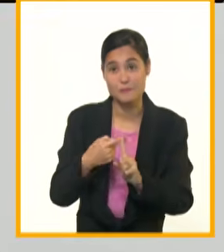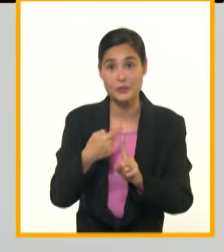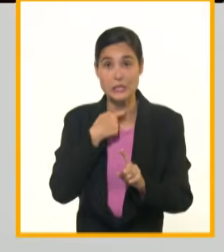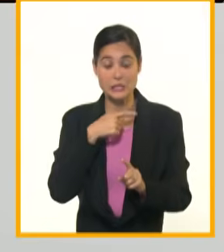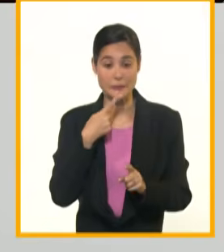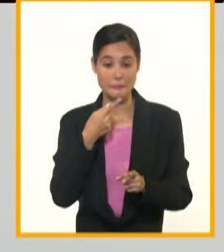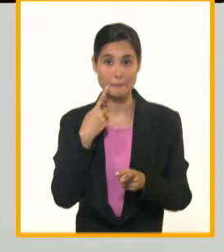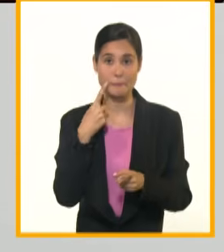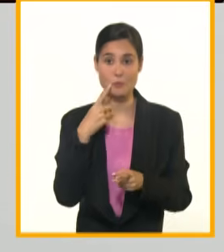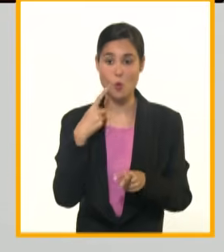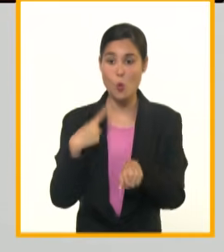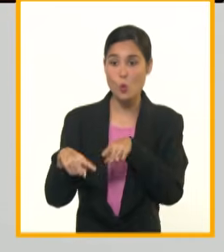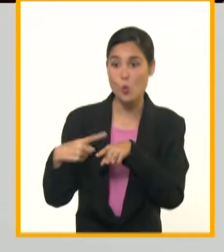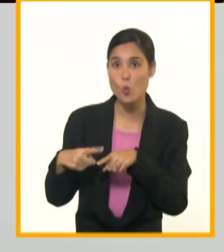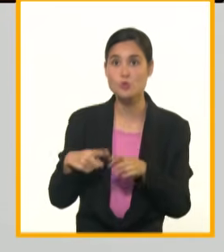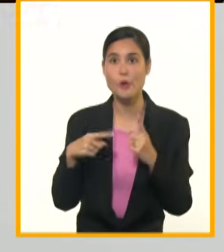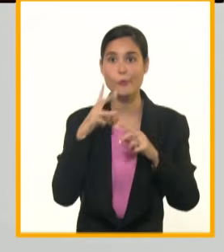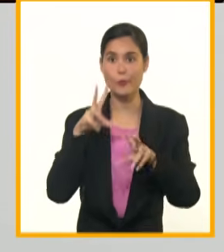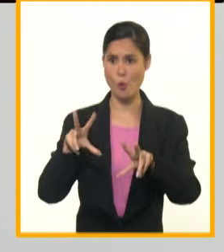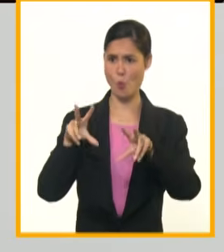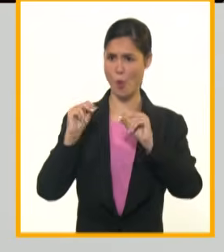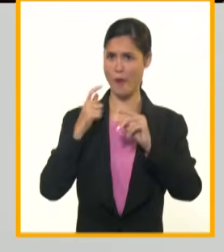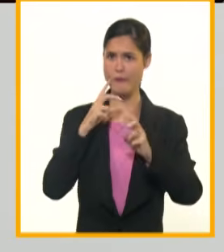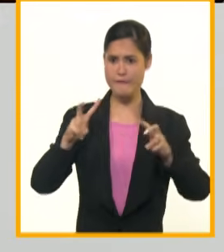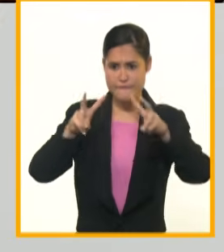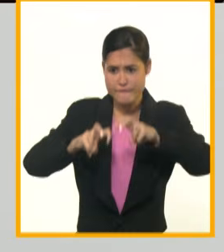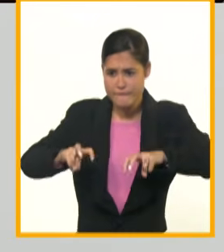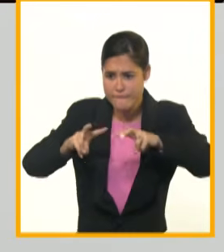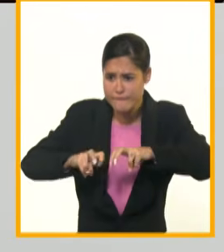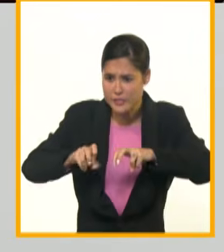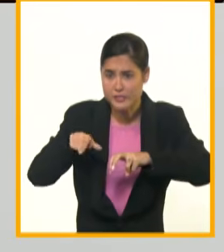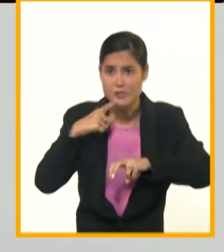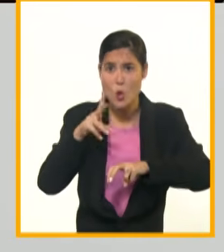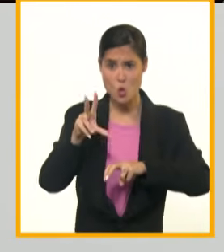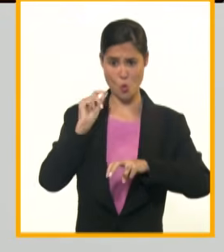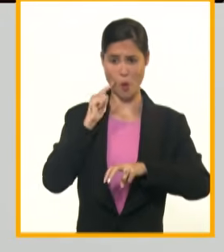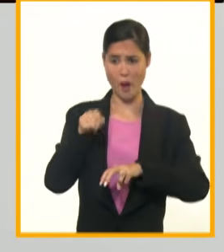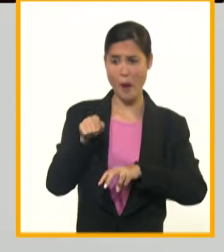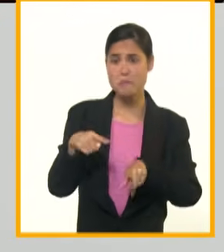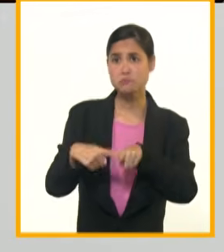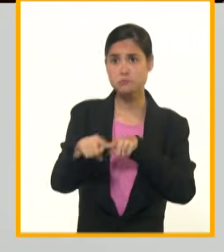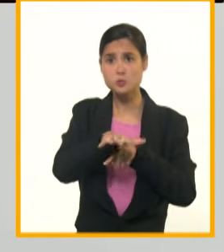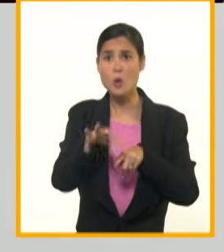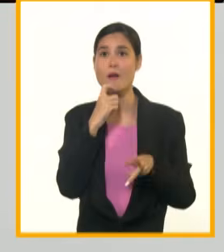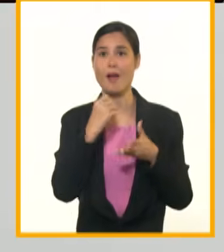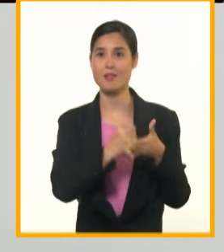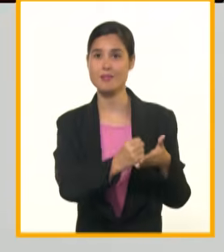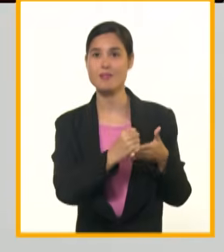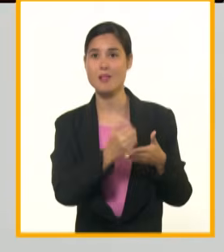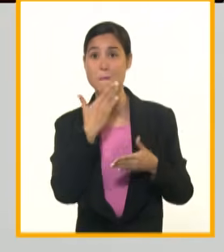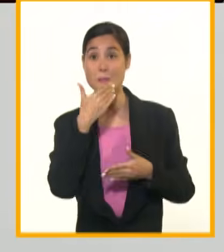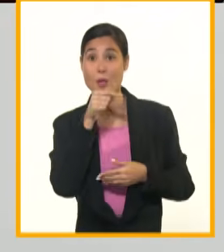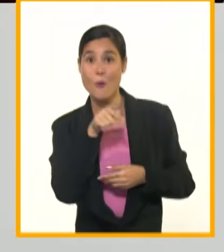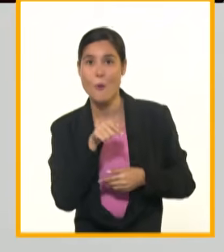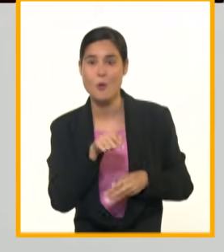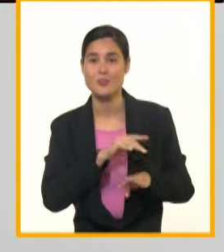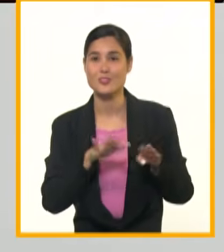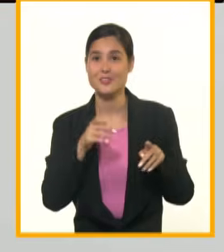descubrimientos, de los aportes que han hecho los centros científicos en función de ellos. El principal polo científico agrícola del país está en Mayabeque. Así mismo.